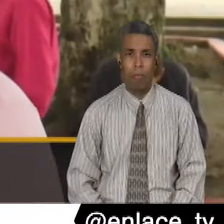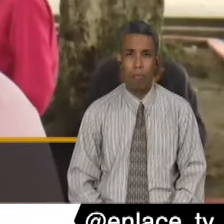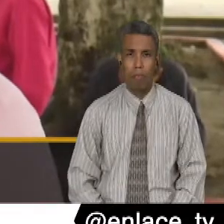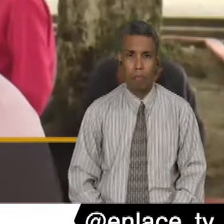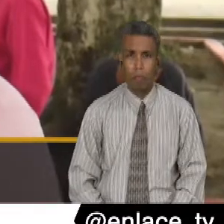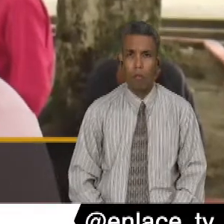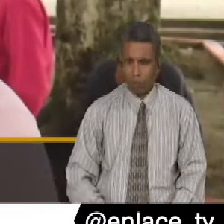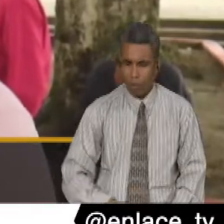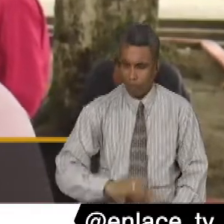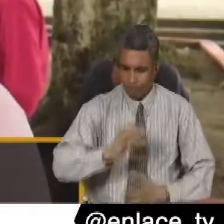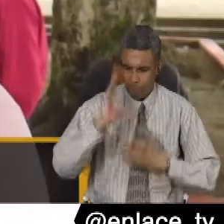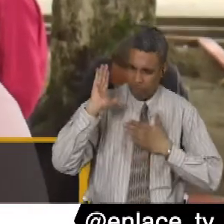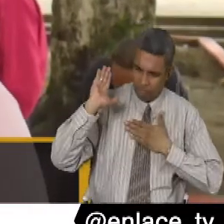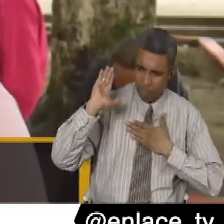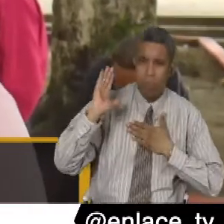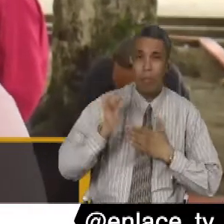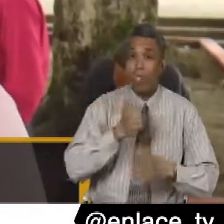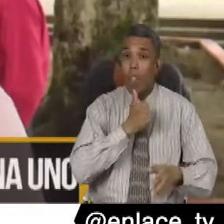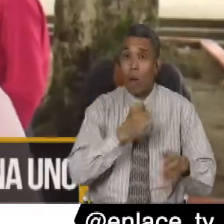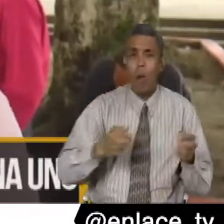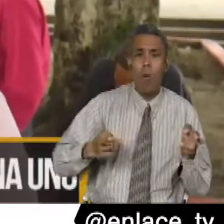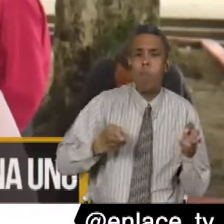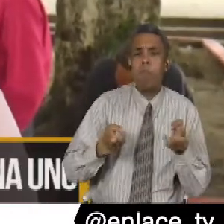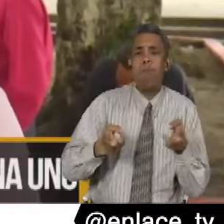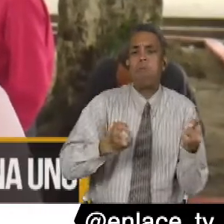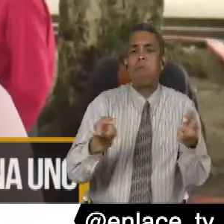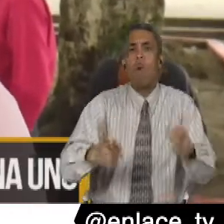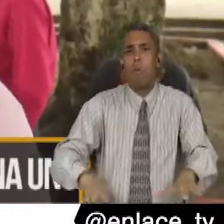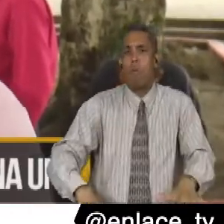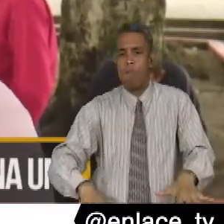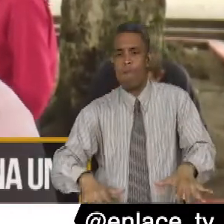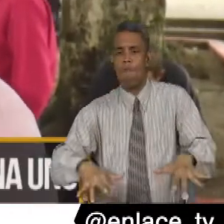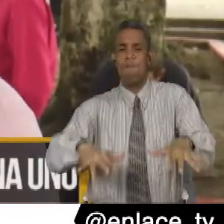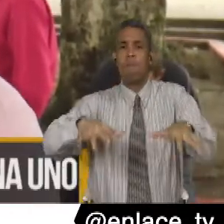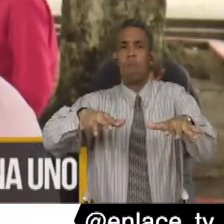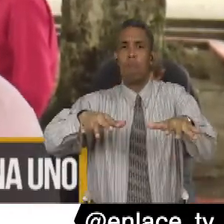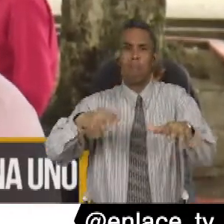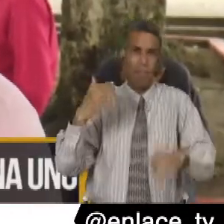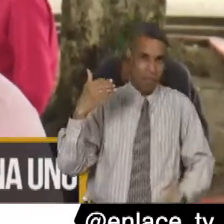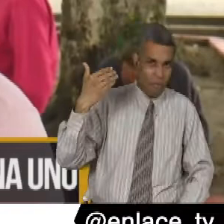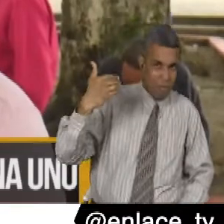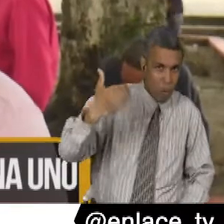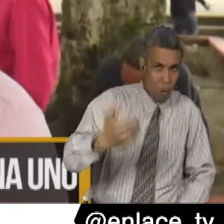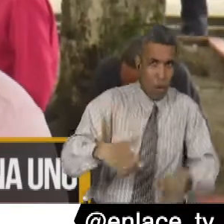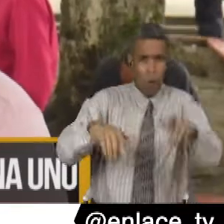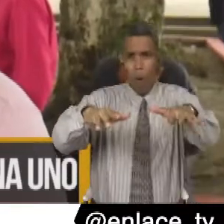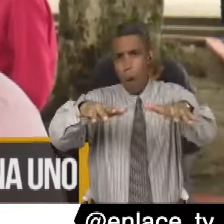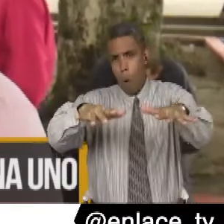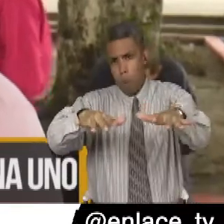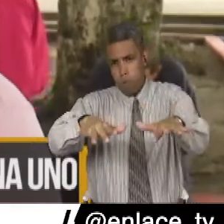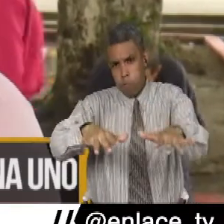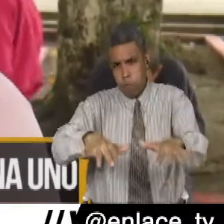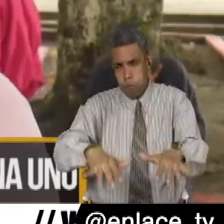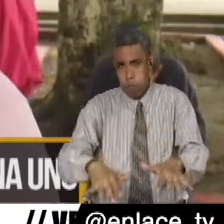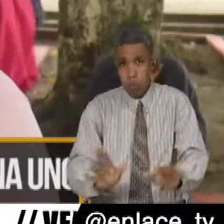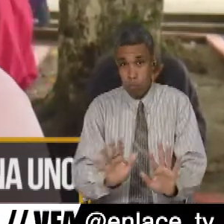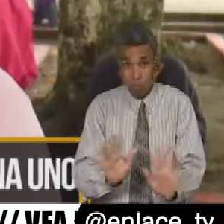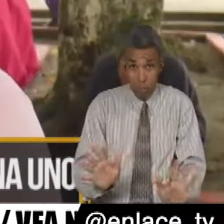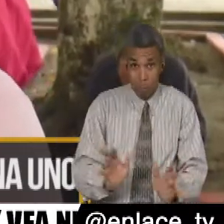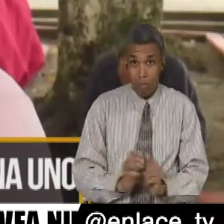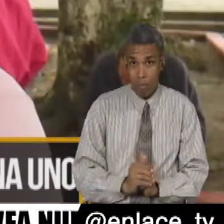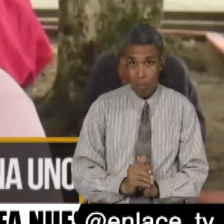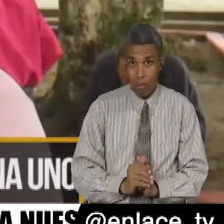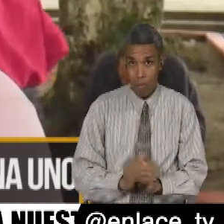una vez el río se normalice bajen los niveles de agua entrar a hacer un mantenimiento general actual sistema alcantarillado